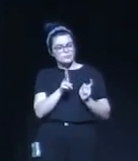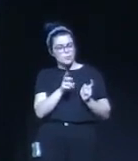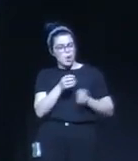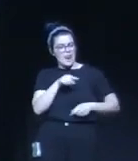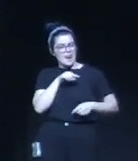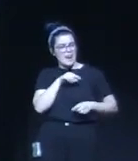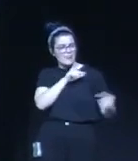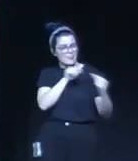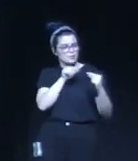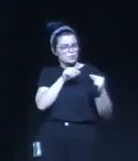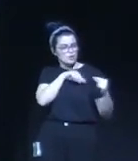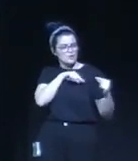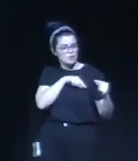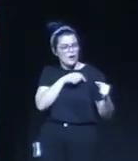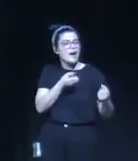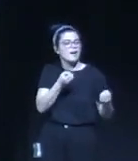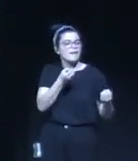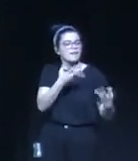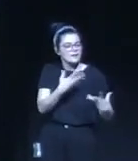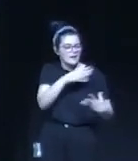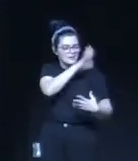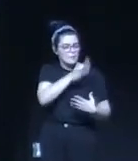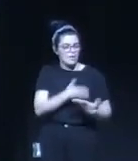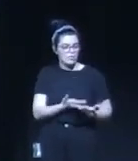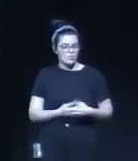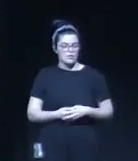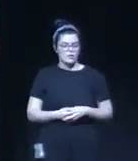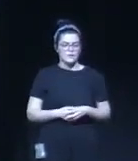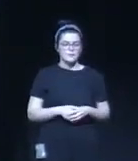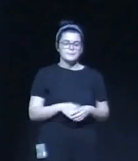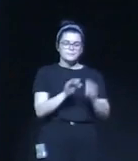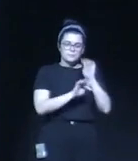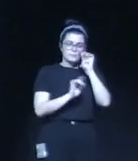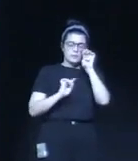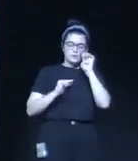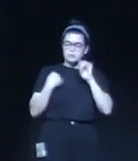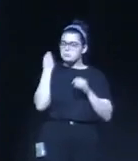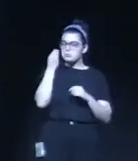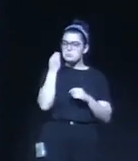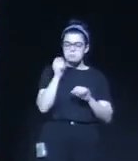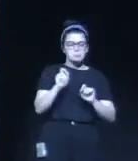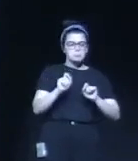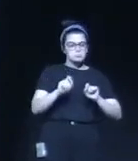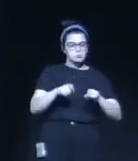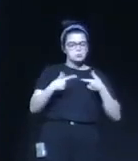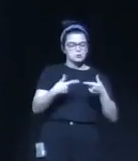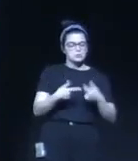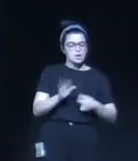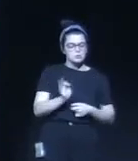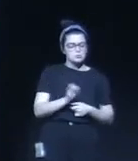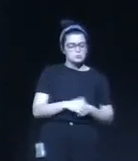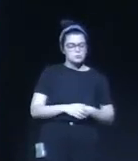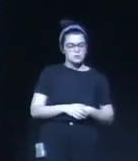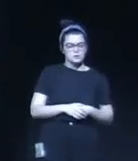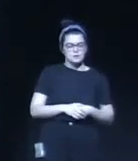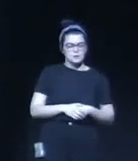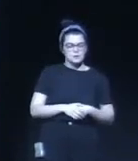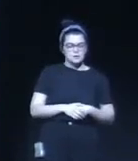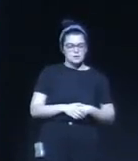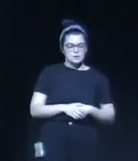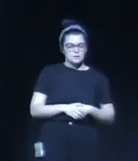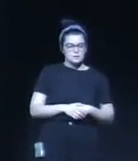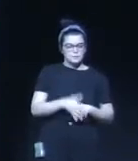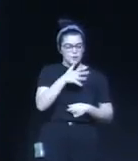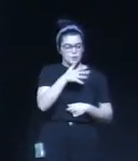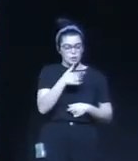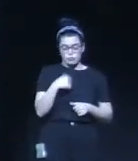Vamos a empezar por el foco coro y luego lo vamos abriendo. A mí me ha parecido muy natural. Muy natural porque a lo